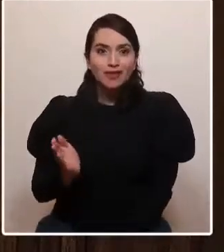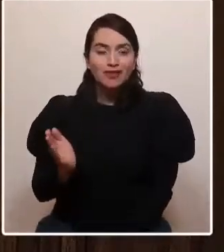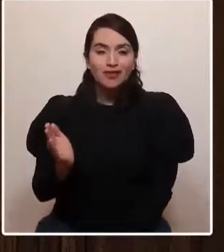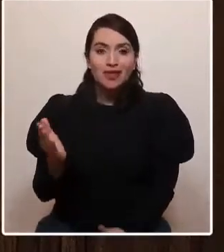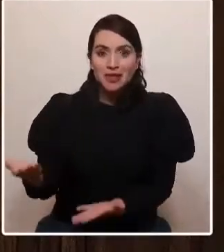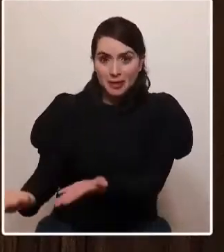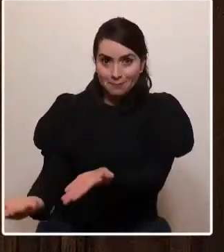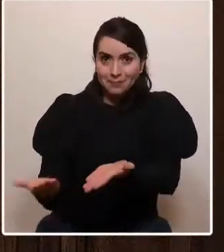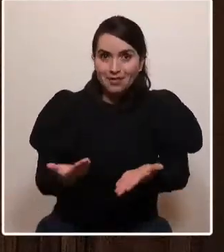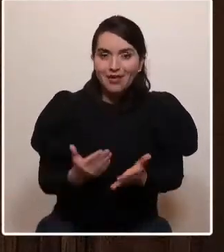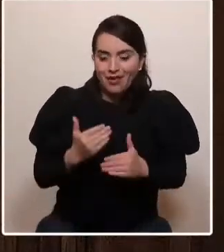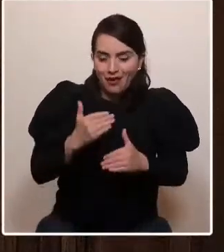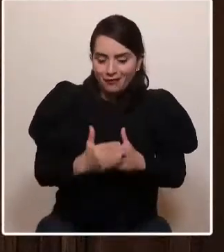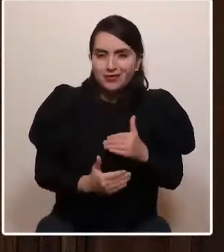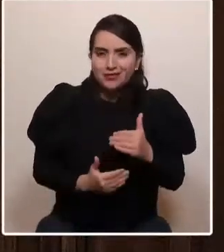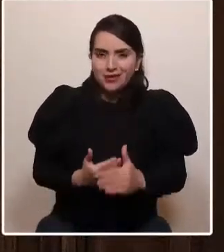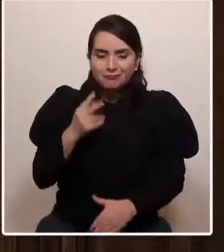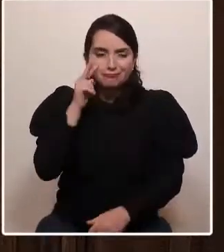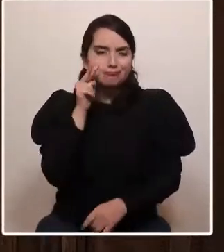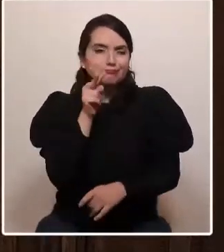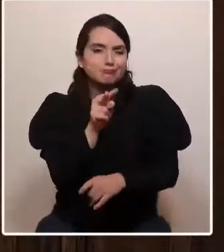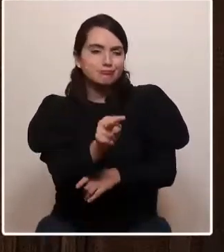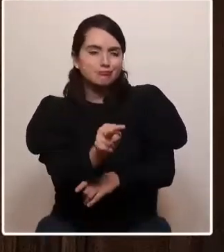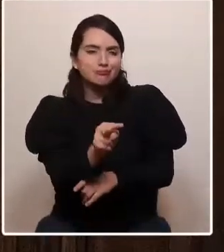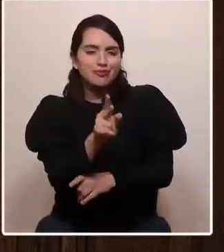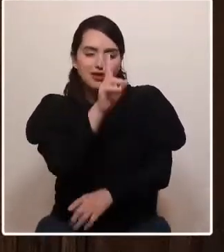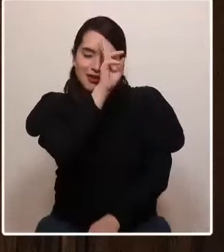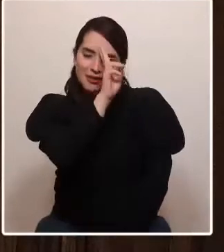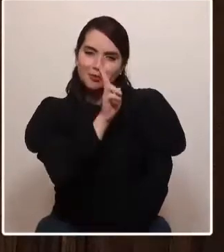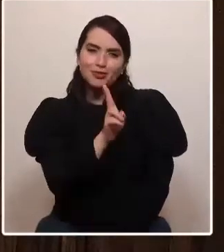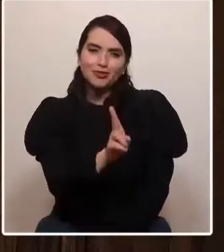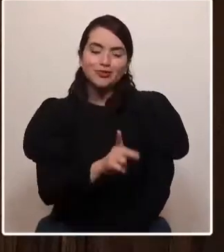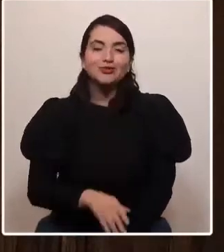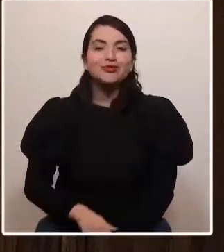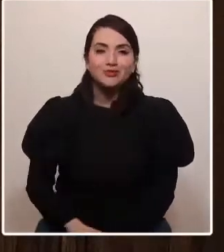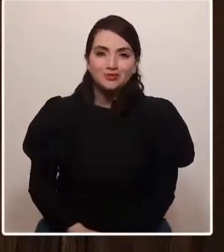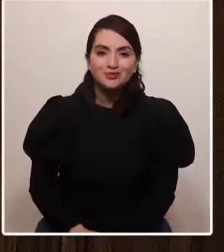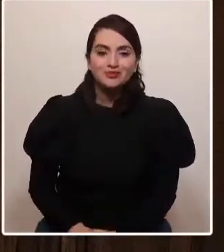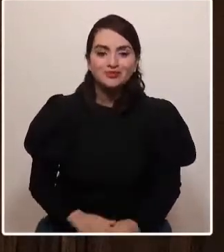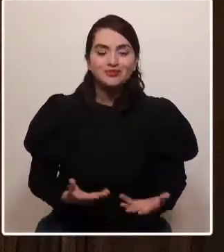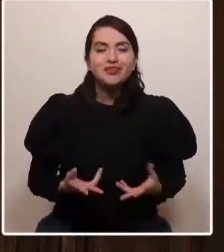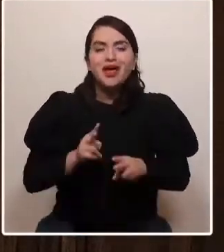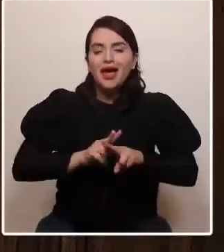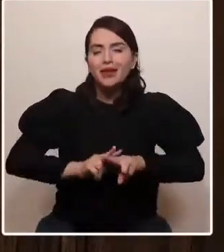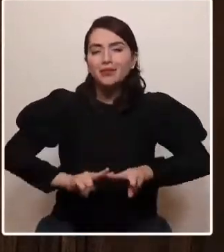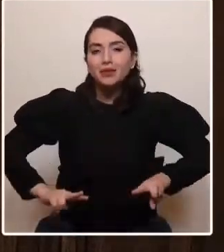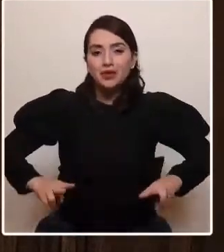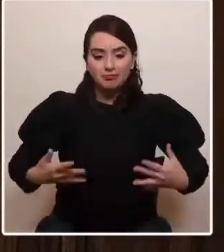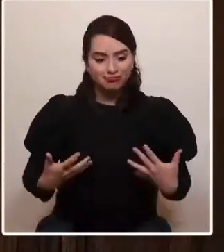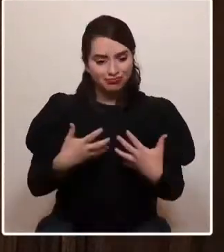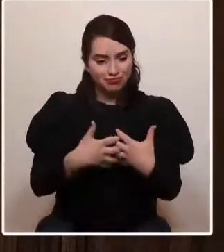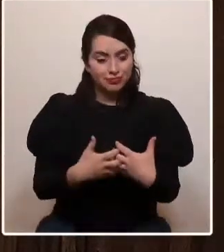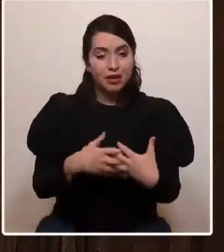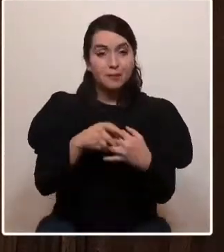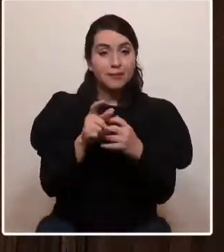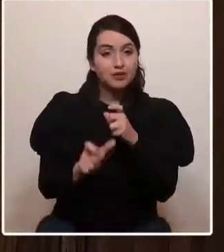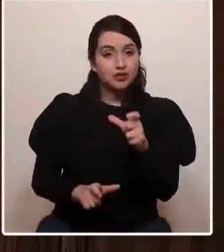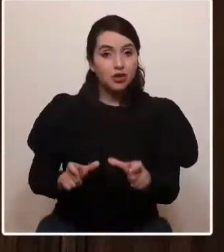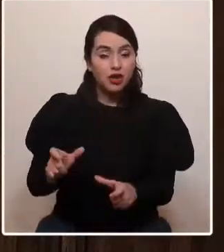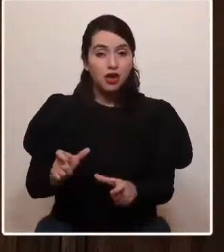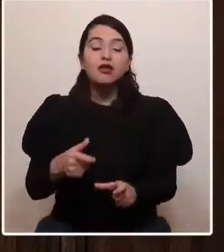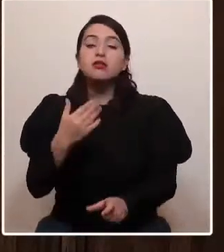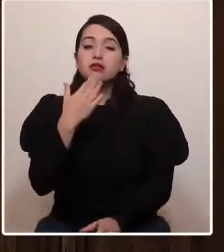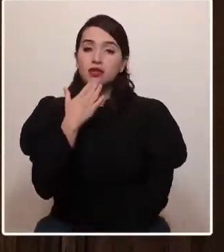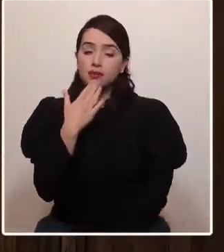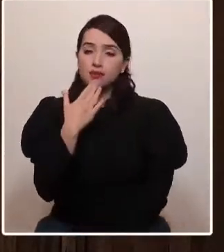invitado a avanzar en una mirada holística y respetuosa, en donde la armonía no es tan solo entre las personas, sino que